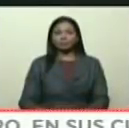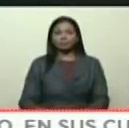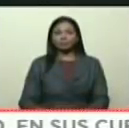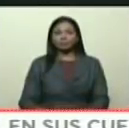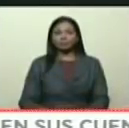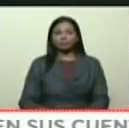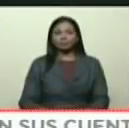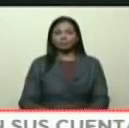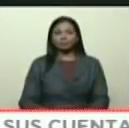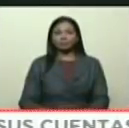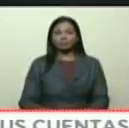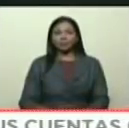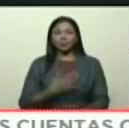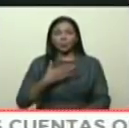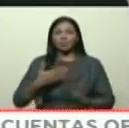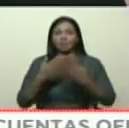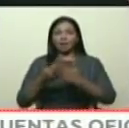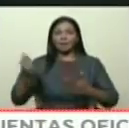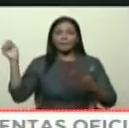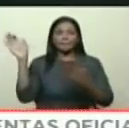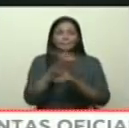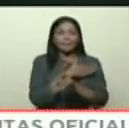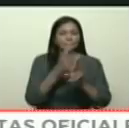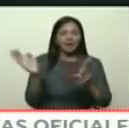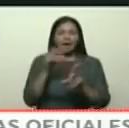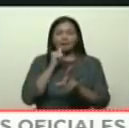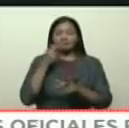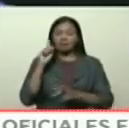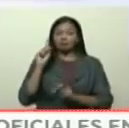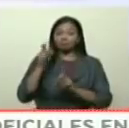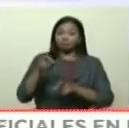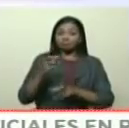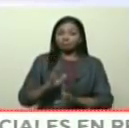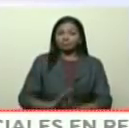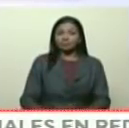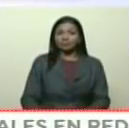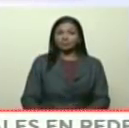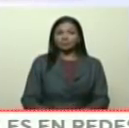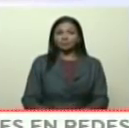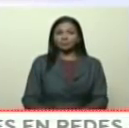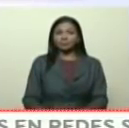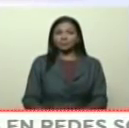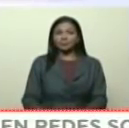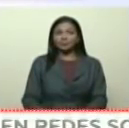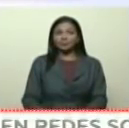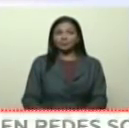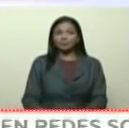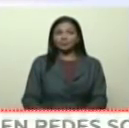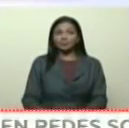Garrote. El garrote, para darle garrotazos a quien hay que dárselo, ya saben. Al